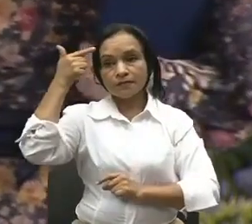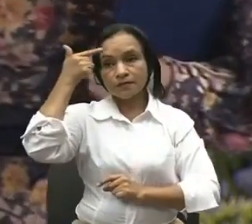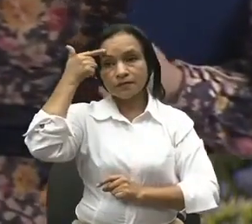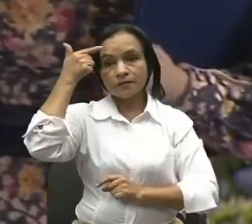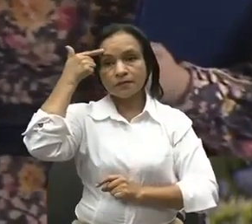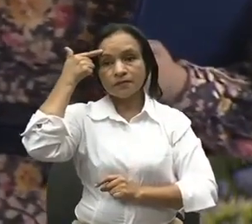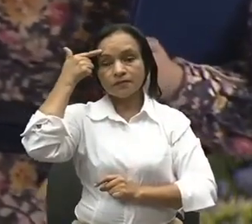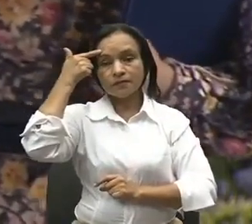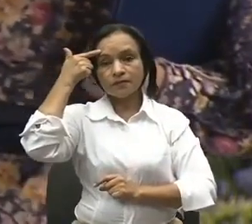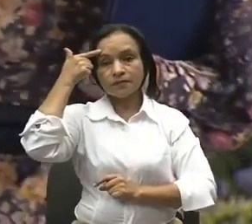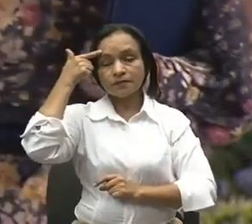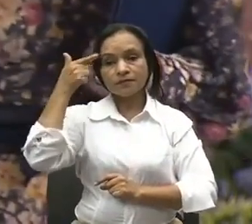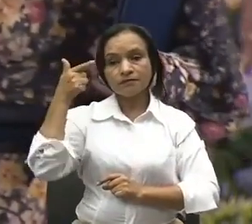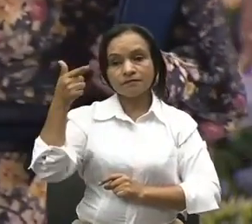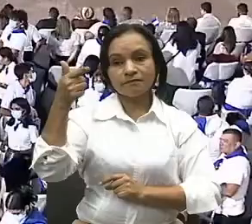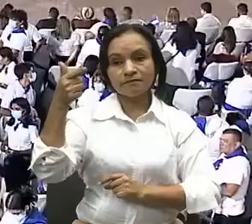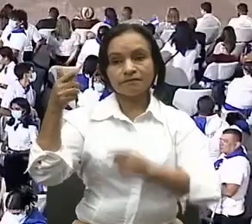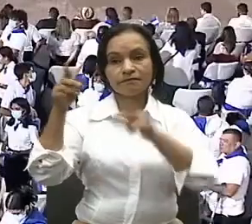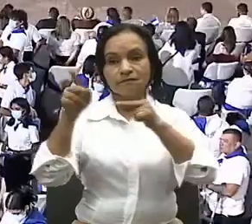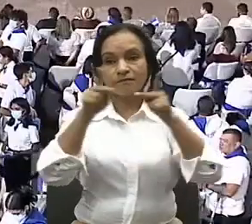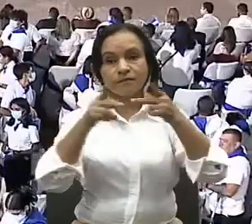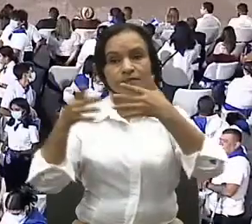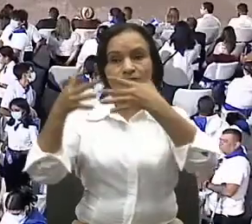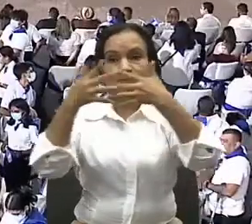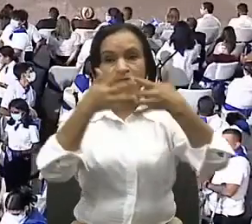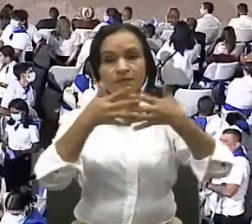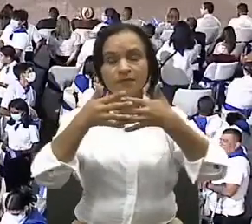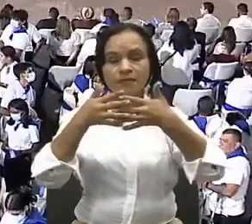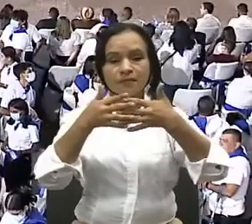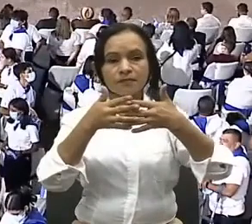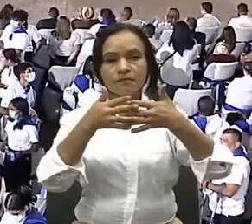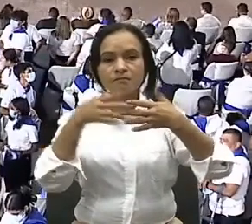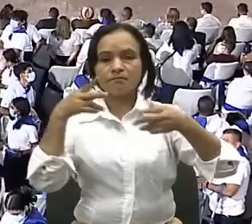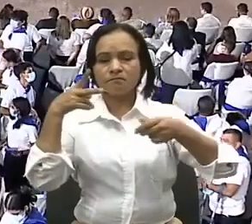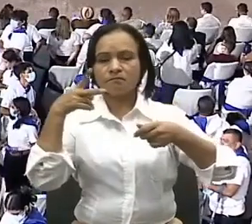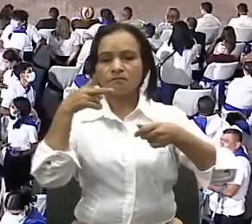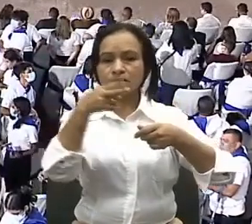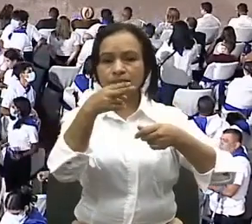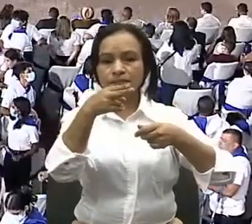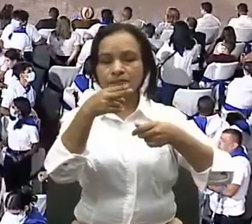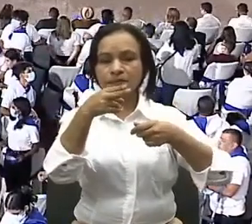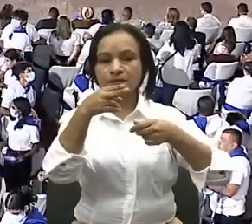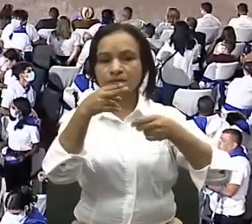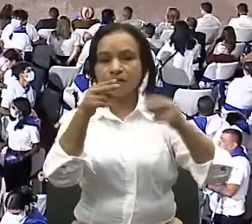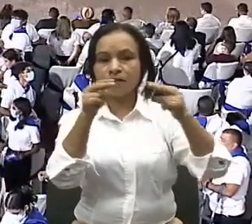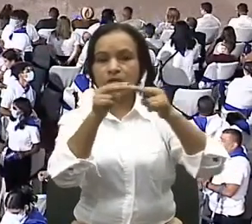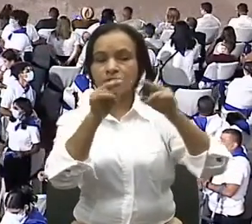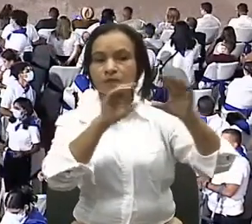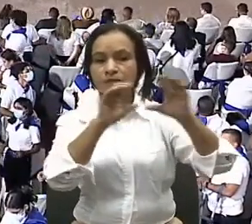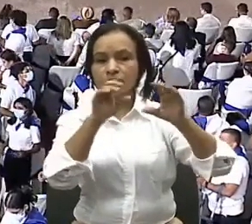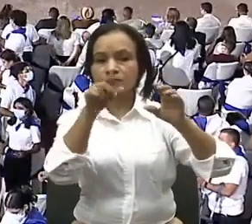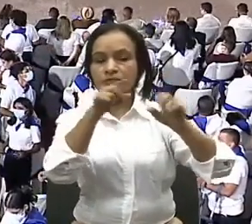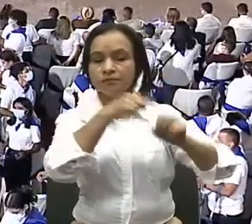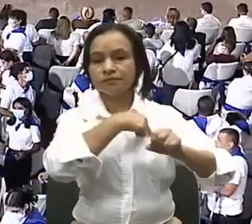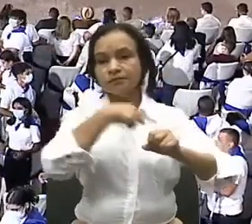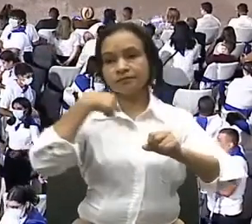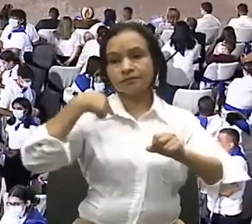los agentes de los Yankees. Cortaron las relaciones con la República Popular China